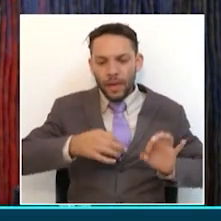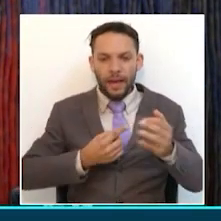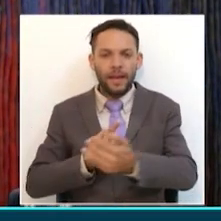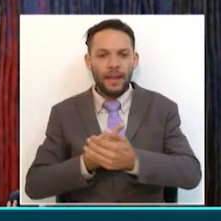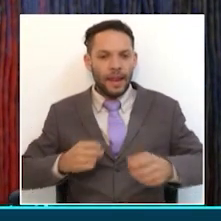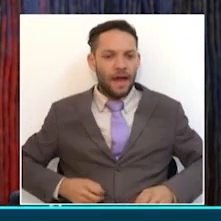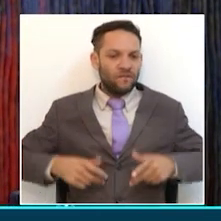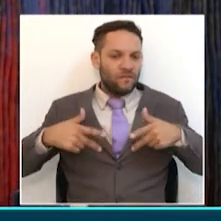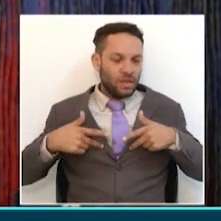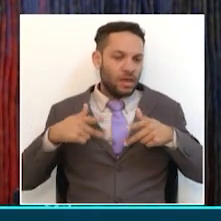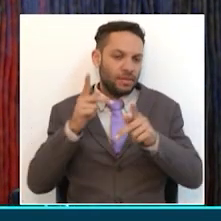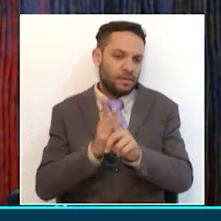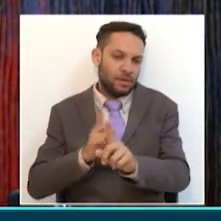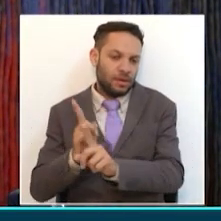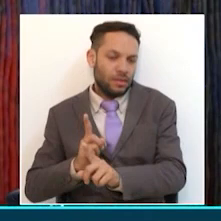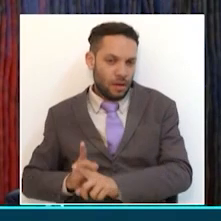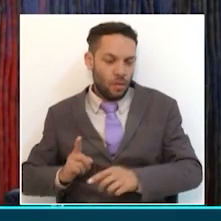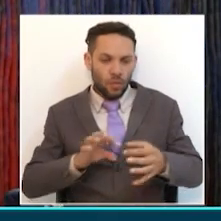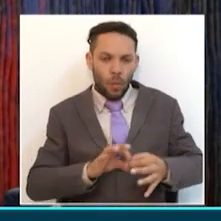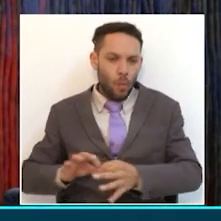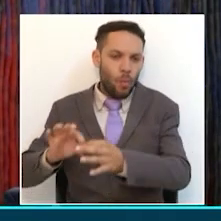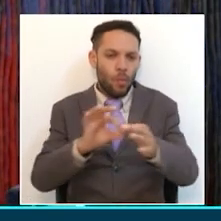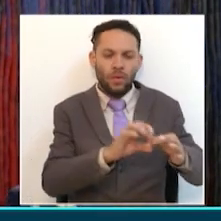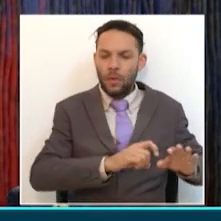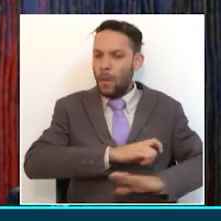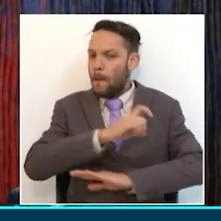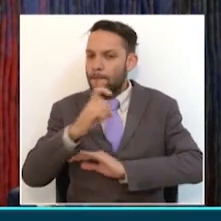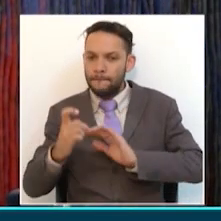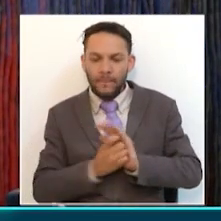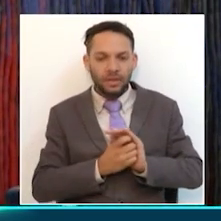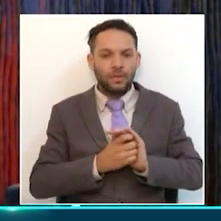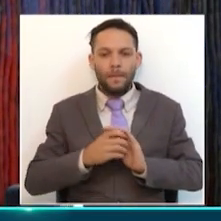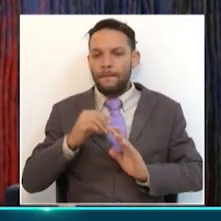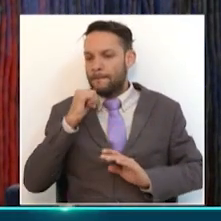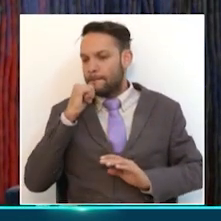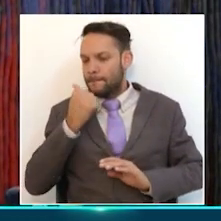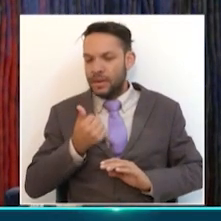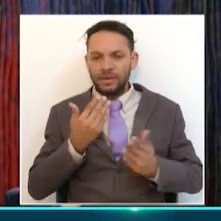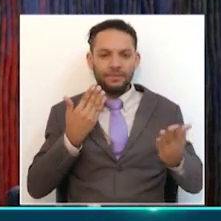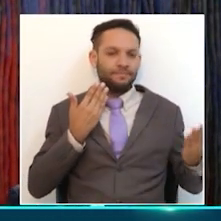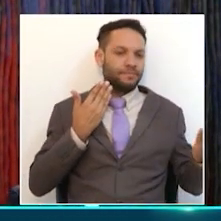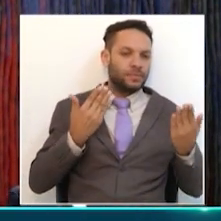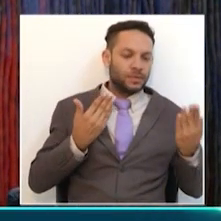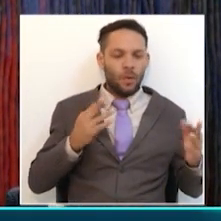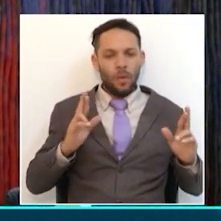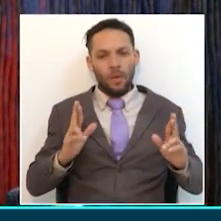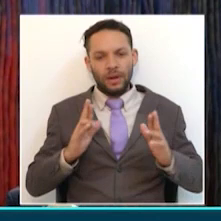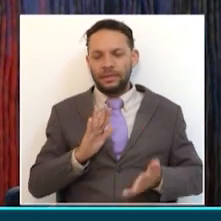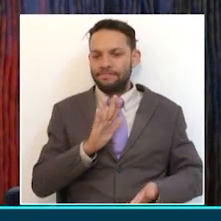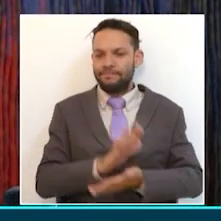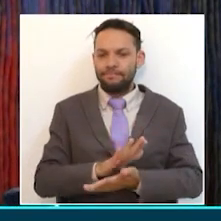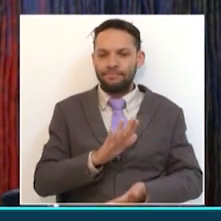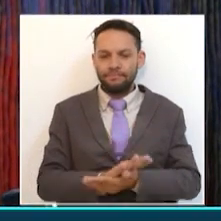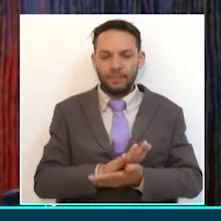de todos los colombianos sin excepción alguna. Mañana confiamos en tener una jornada tranquila, en